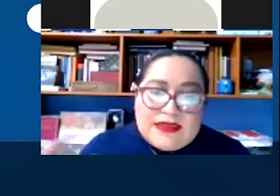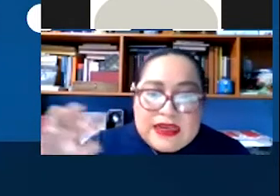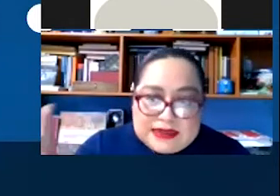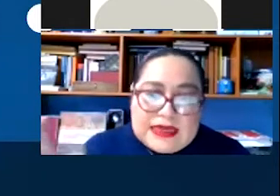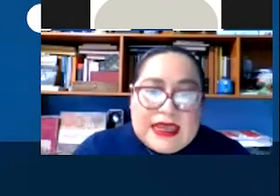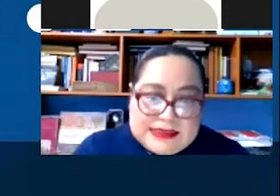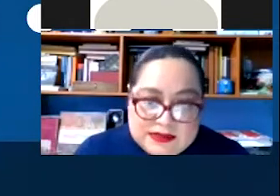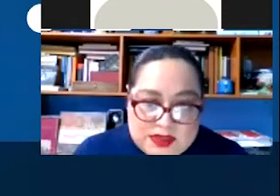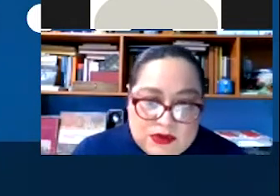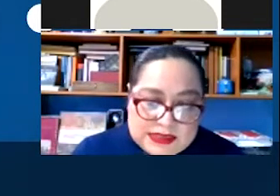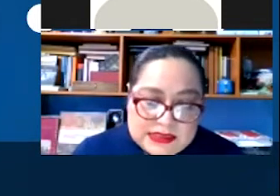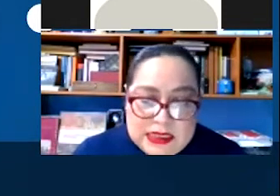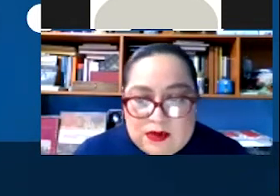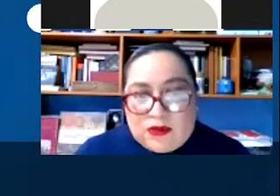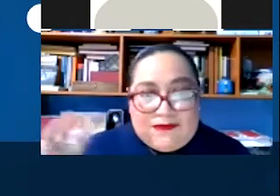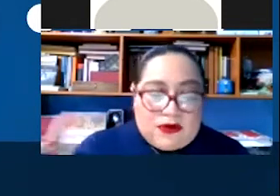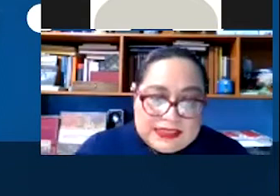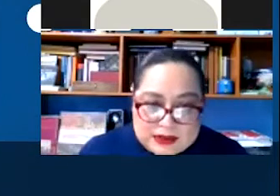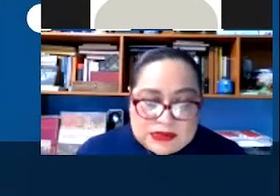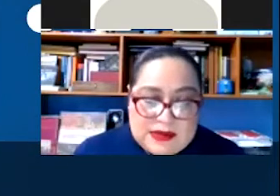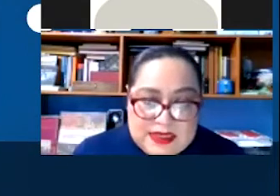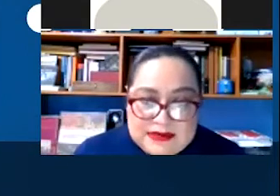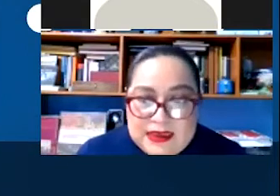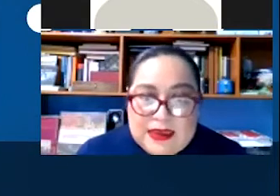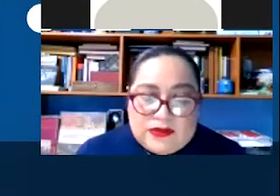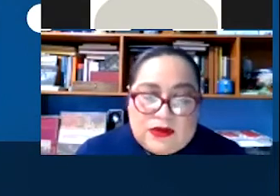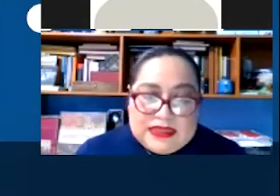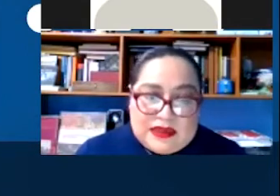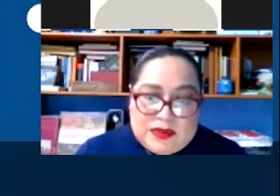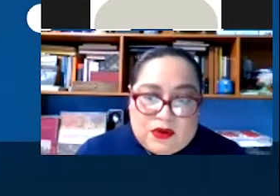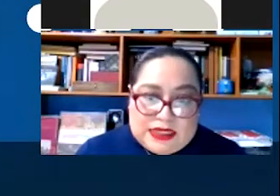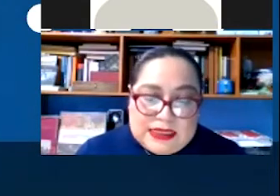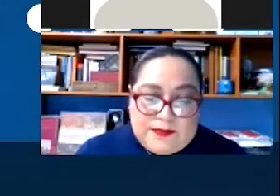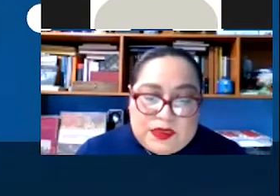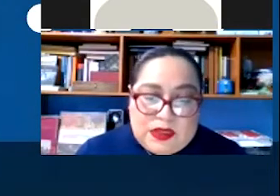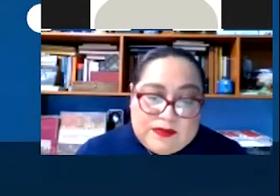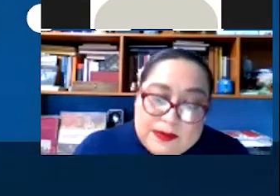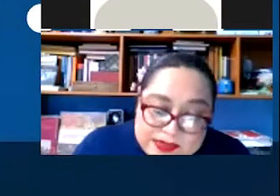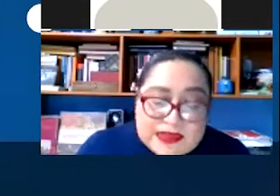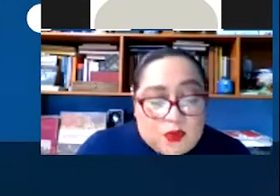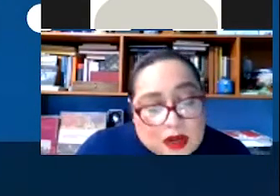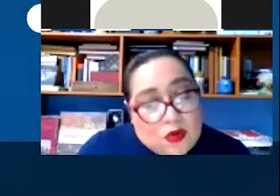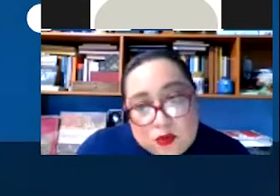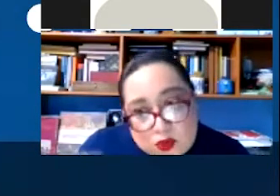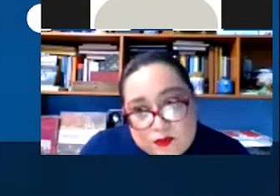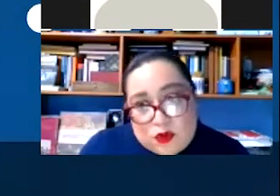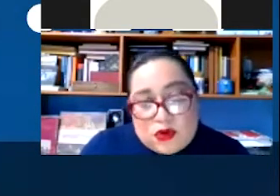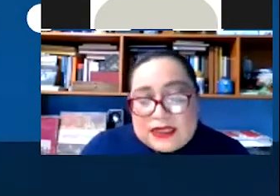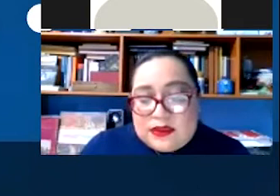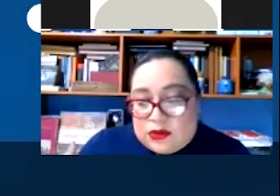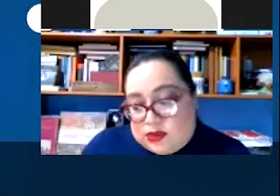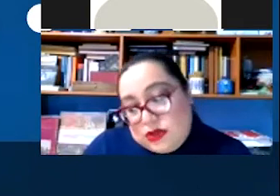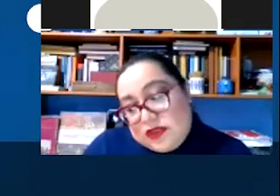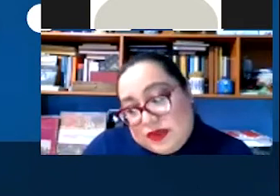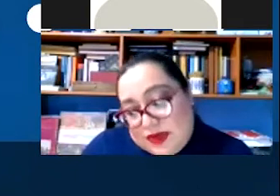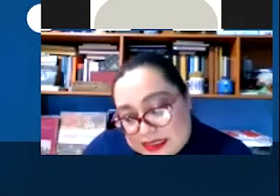sociedad en hacer estas mejoras o reforzar justamente, ¿no? Estas mejoras. Se empieza por algo muy, muy concretito